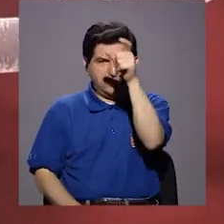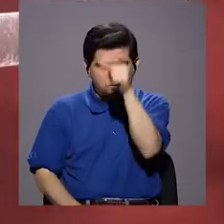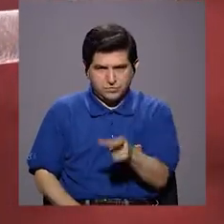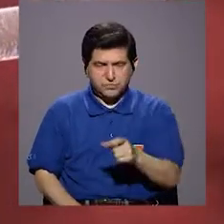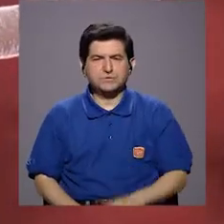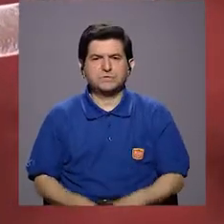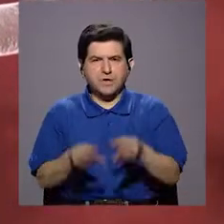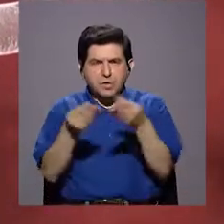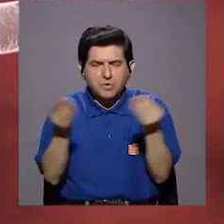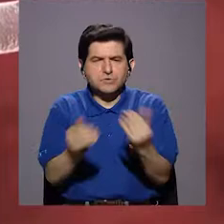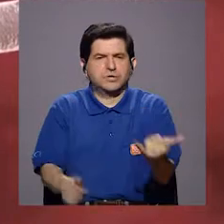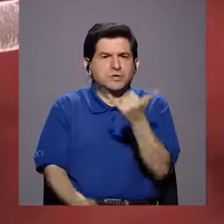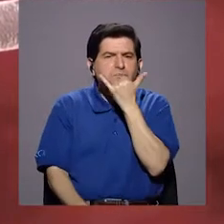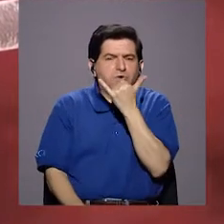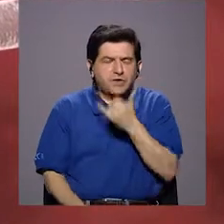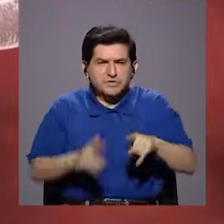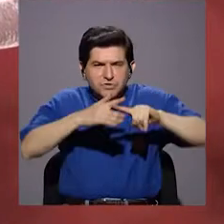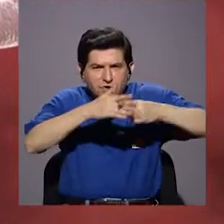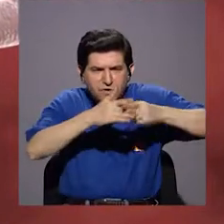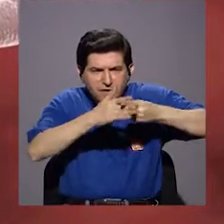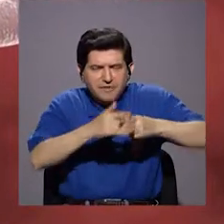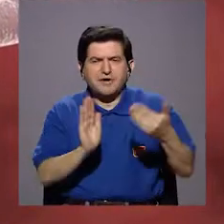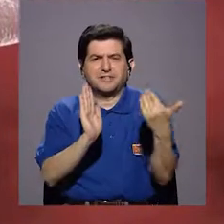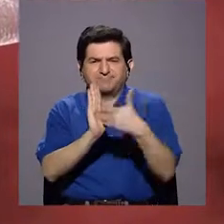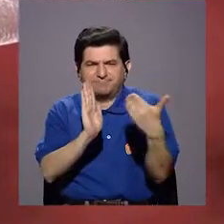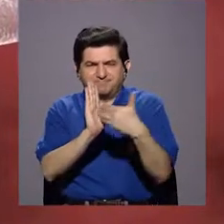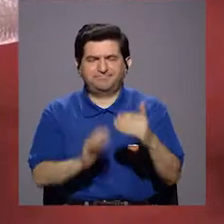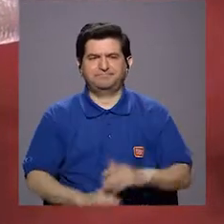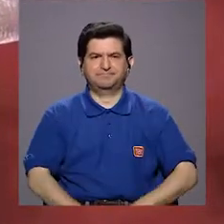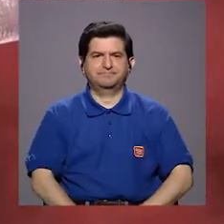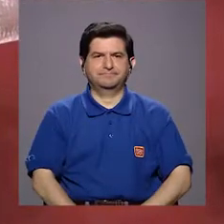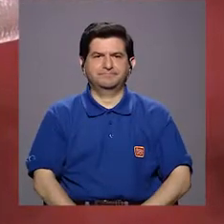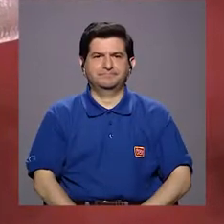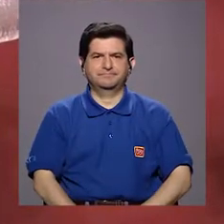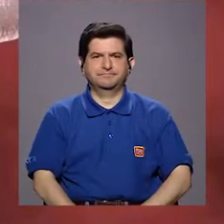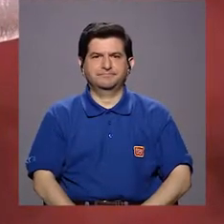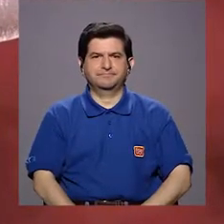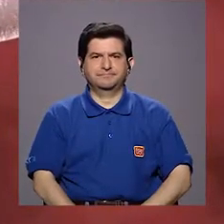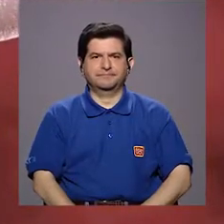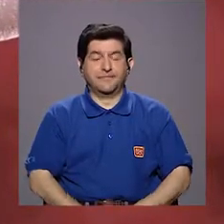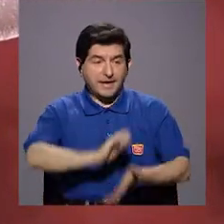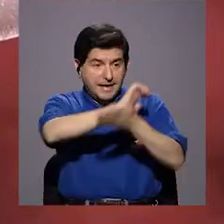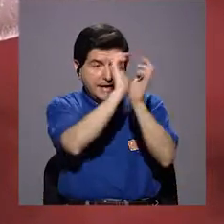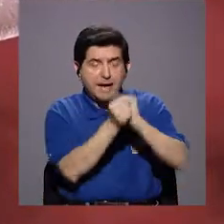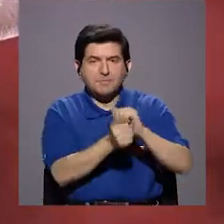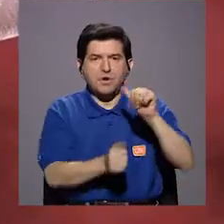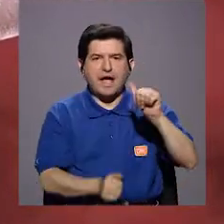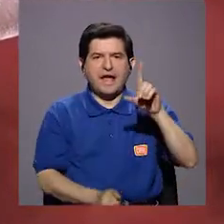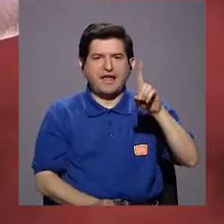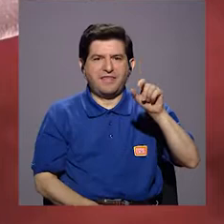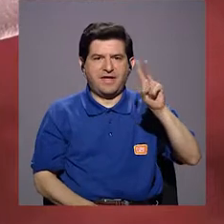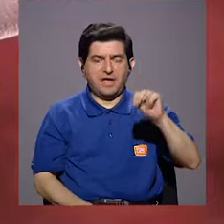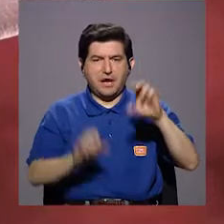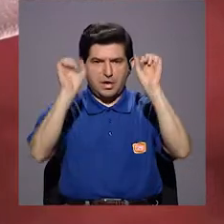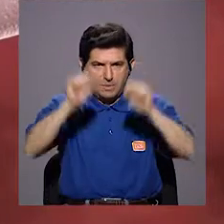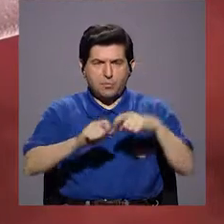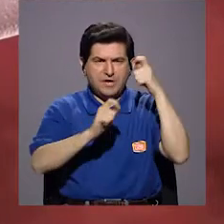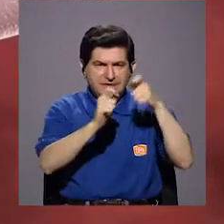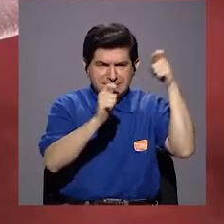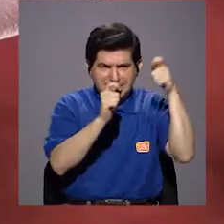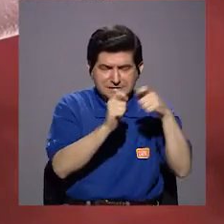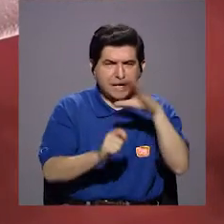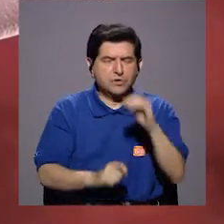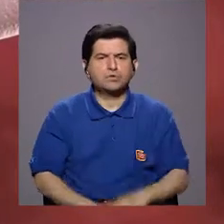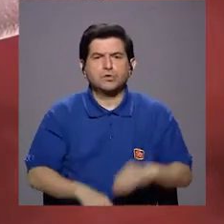organismo generados por errores en la reparación de los daños los cambios en el adn pueden ser